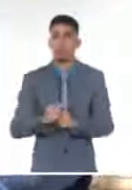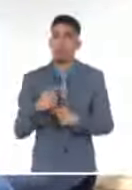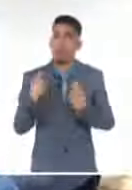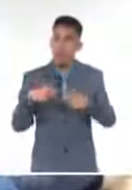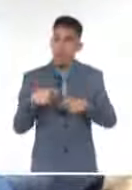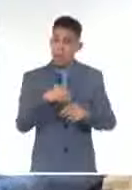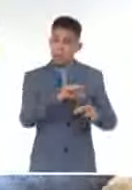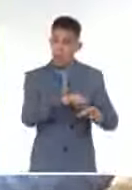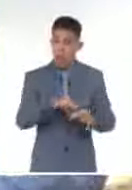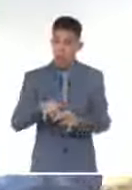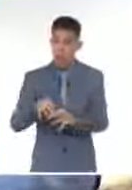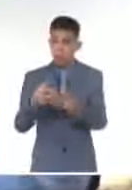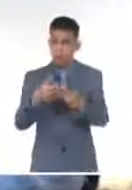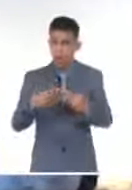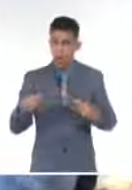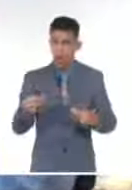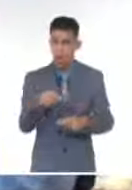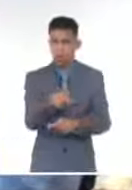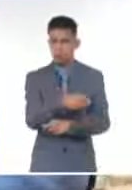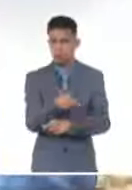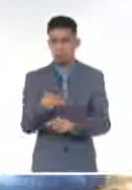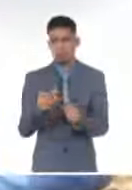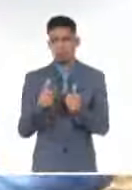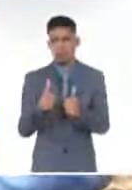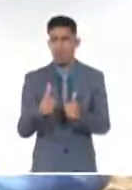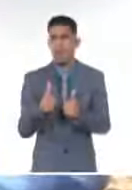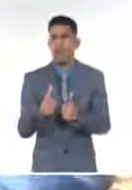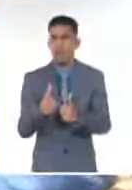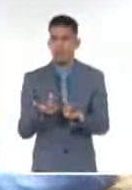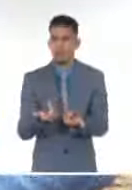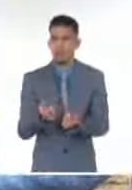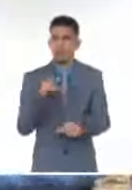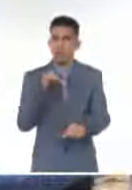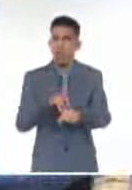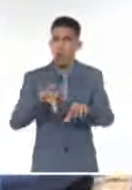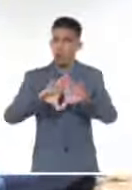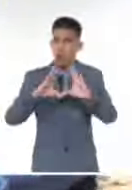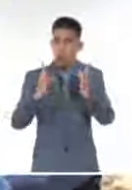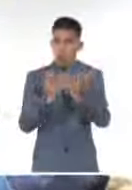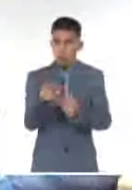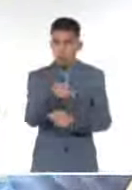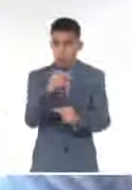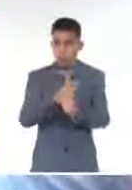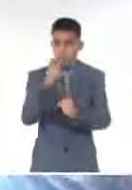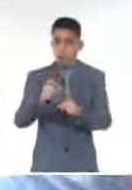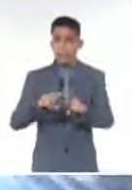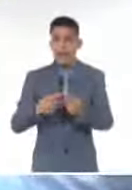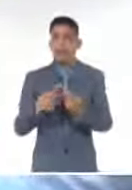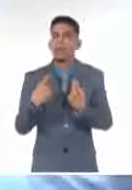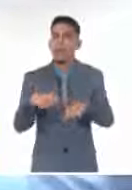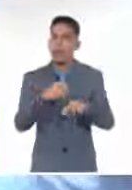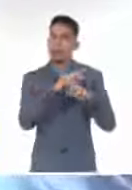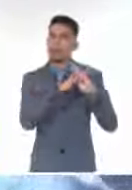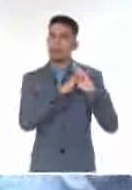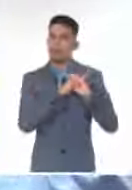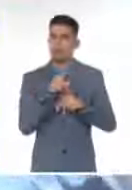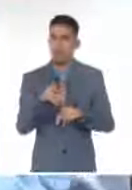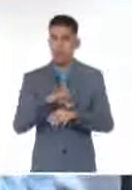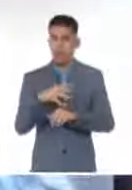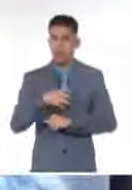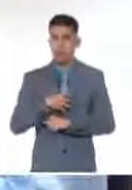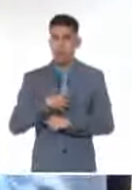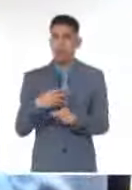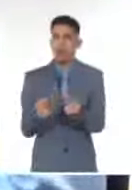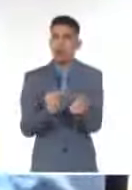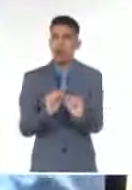tierra suficiente en este municipio para producir los alimentos. No le toca a todos a ustedes, pero a ustedes les corresponde una parte. Bueno, que ustedes tienen un autoconsumo por el